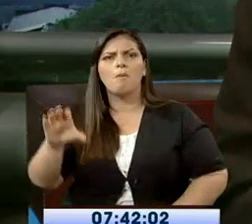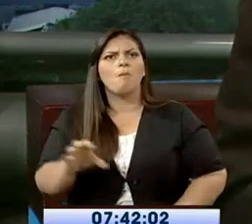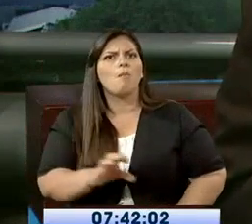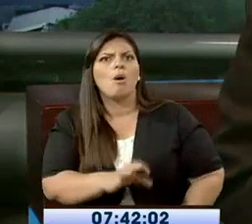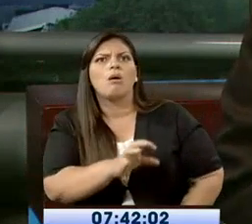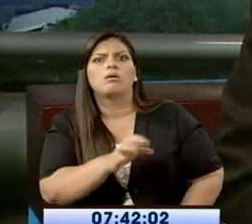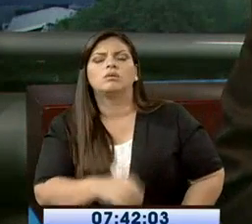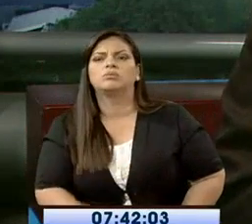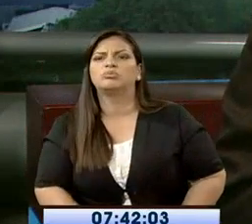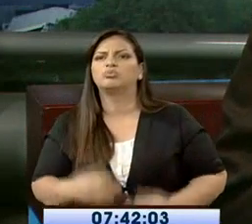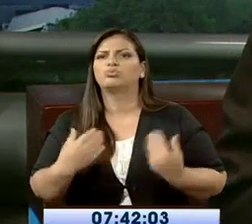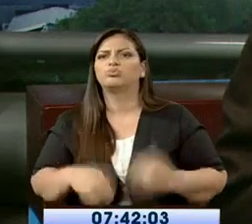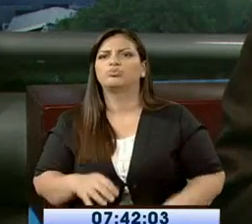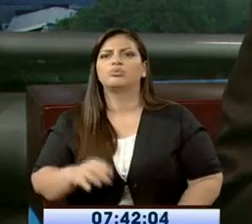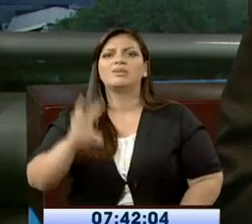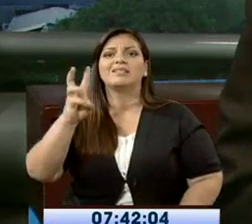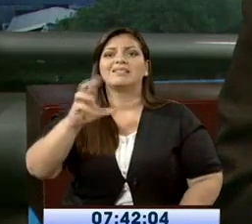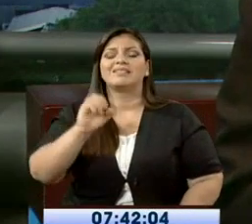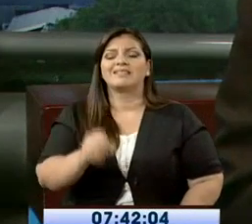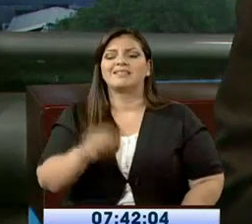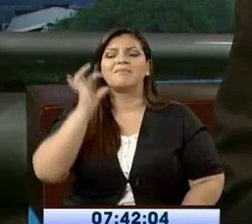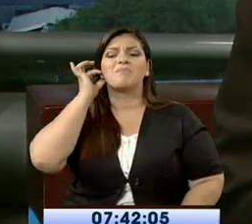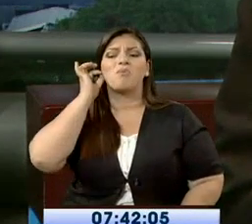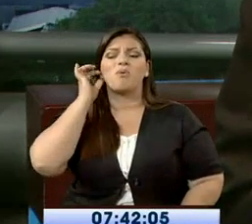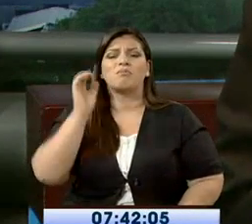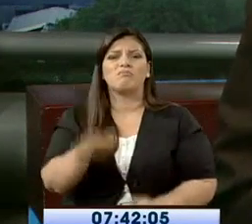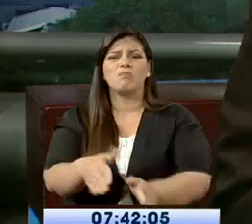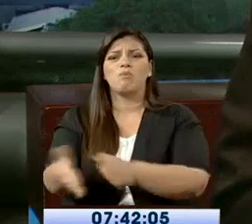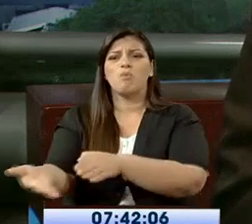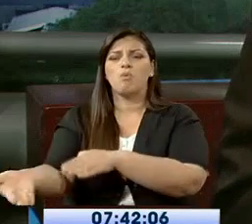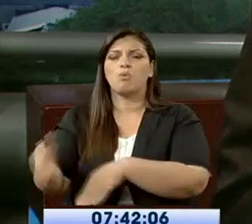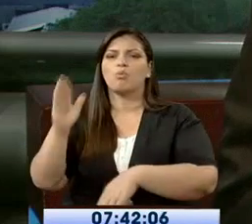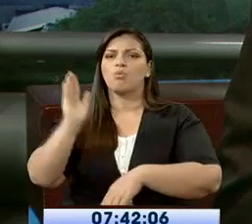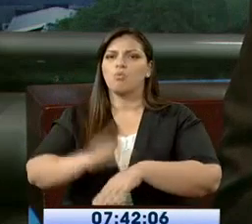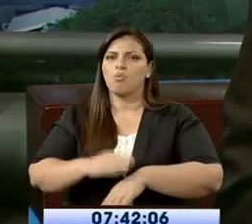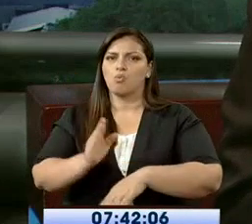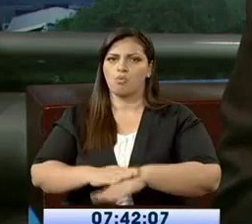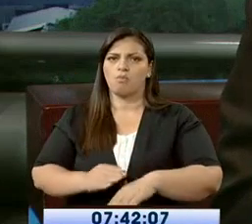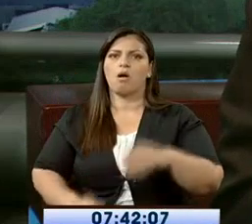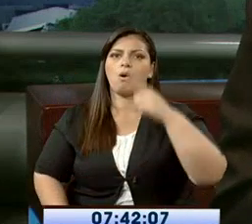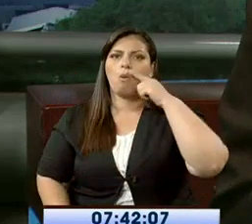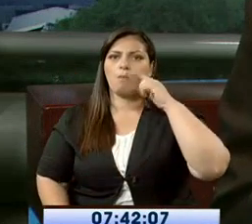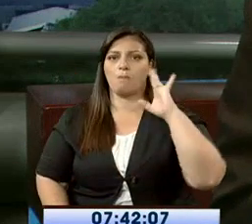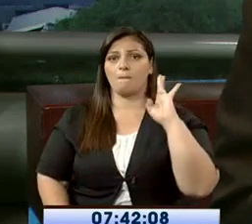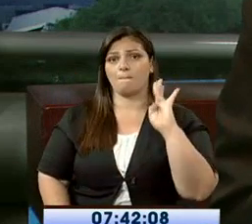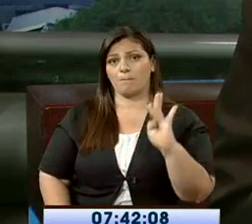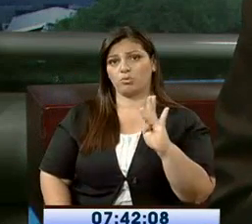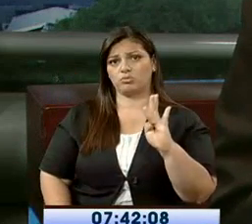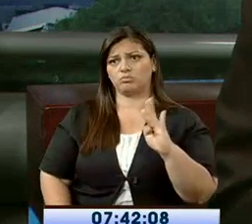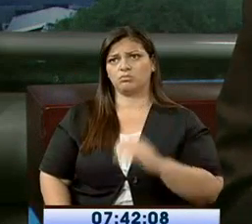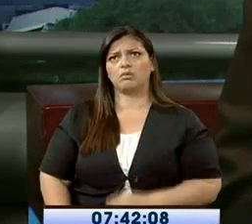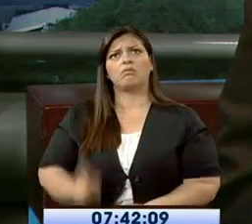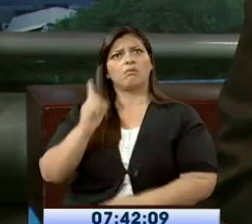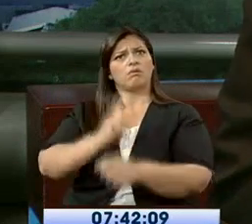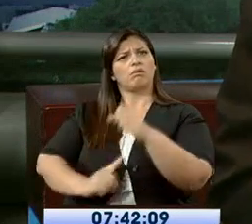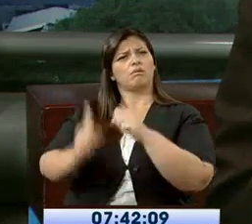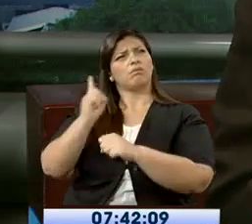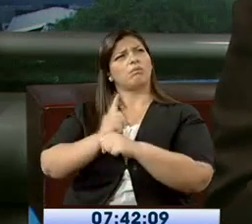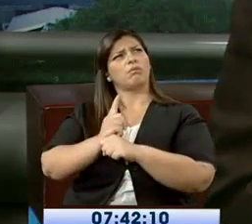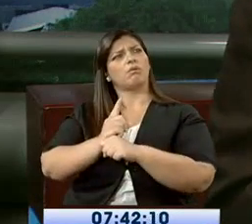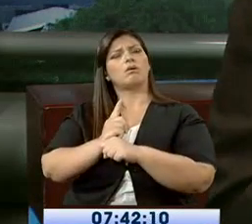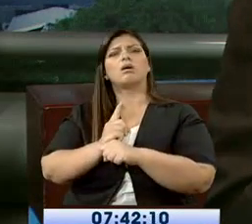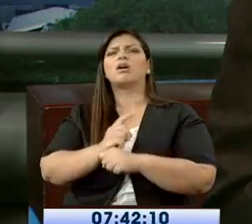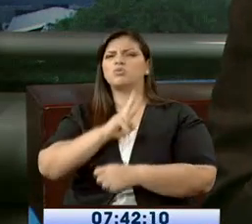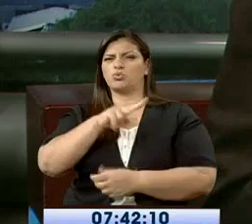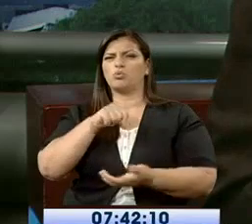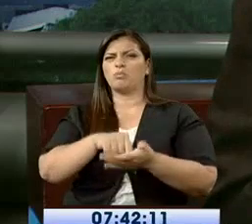registrado 60 casos frente a los 53 que se cometieron en el mismo periodo en el 2015. Sin embargo, el psicólogo clínico